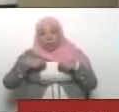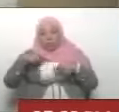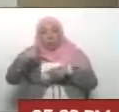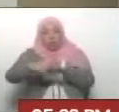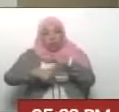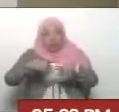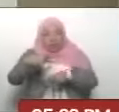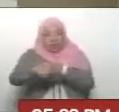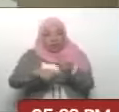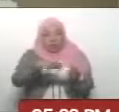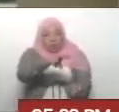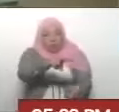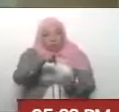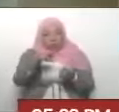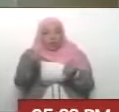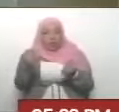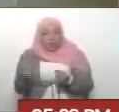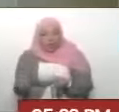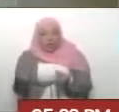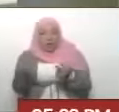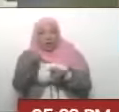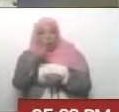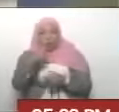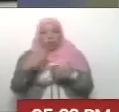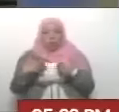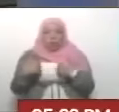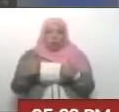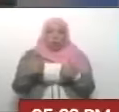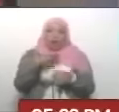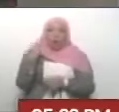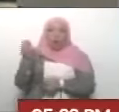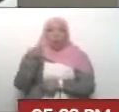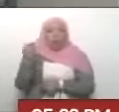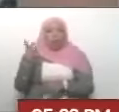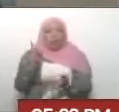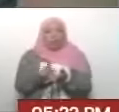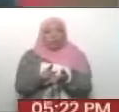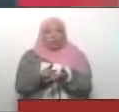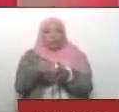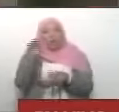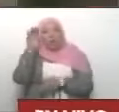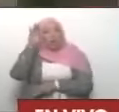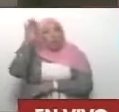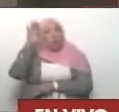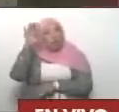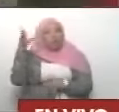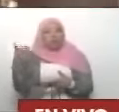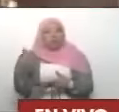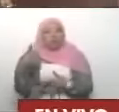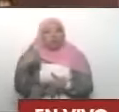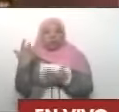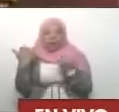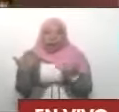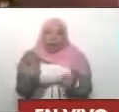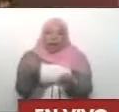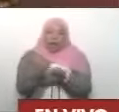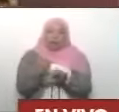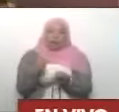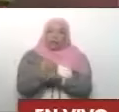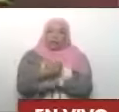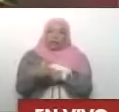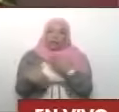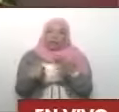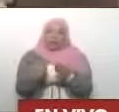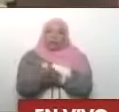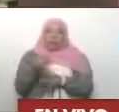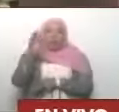progresivos y del avance de esta juventud para que sean dueños de su futuro desde el presente y de aquí